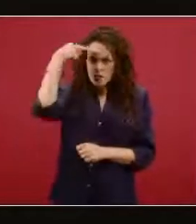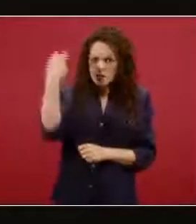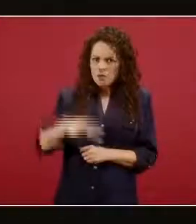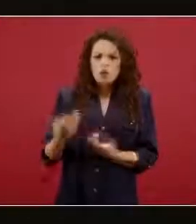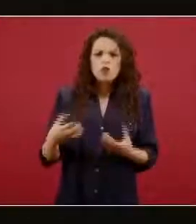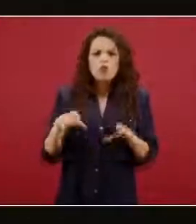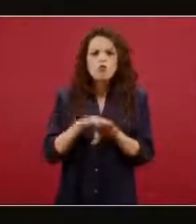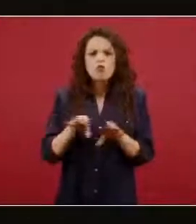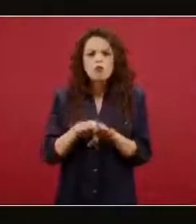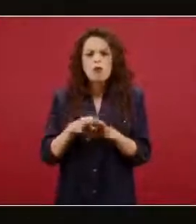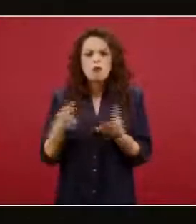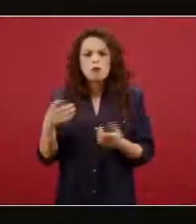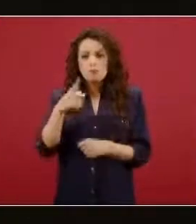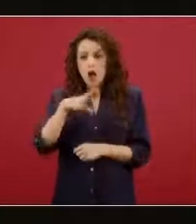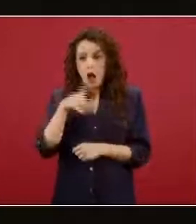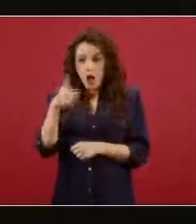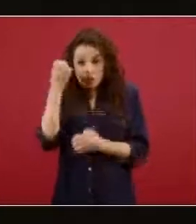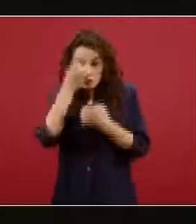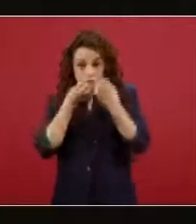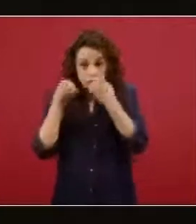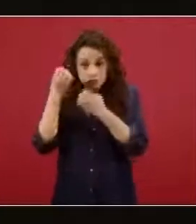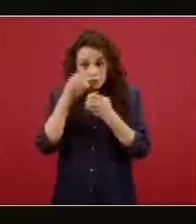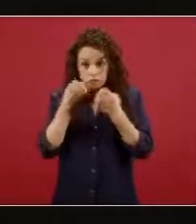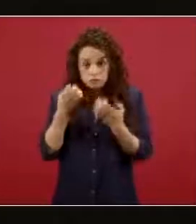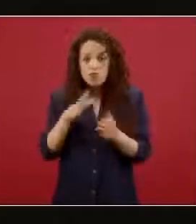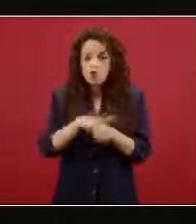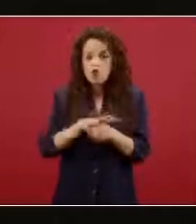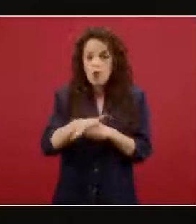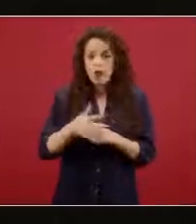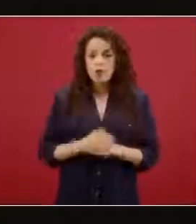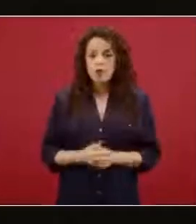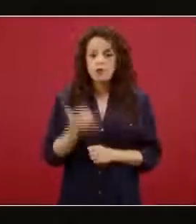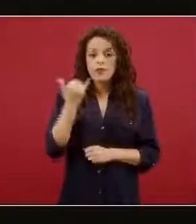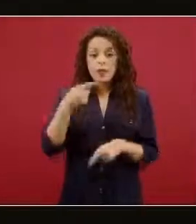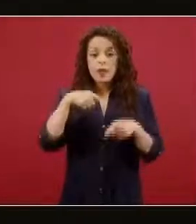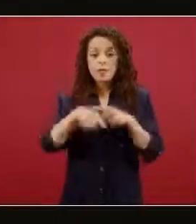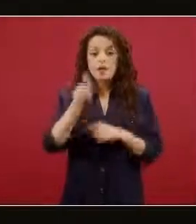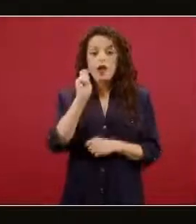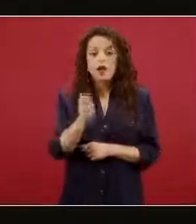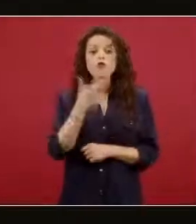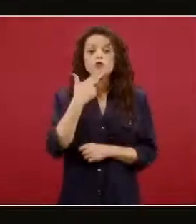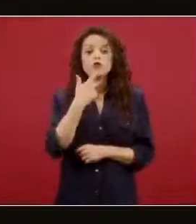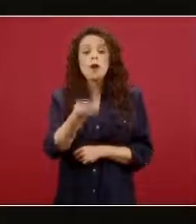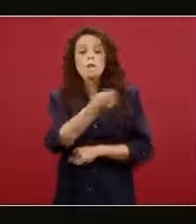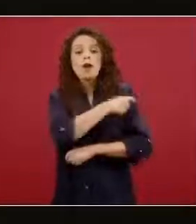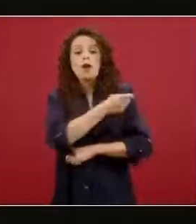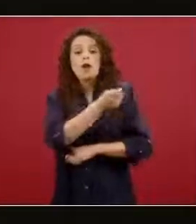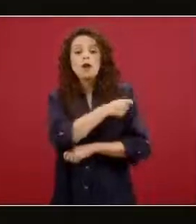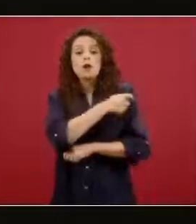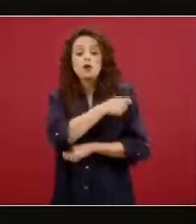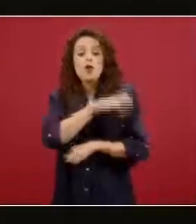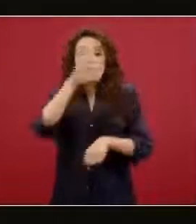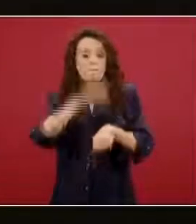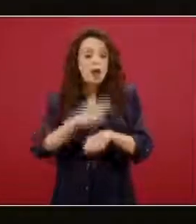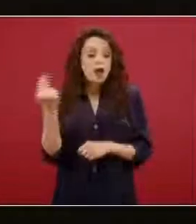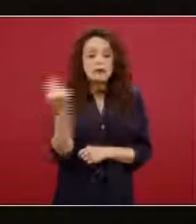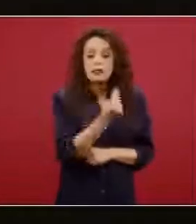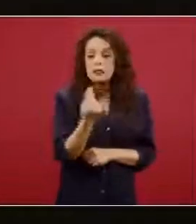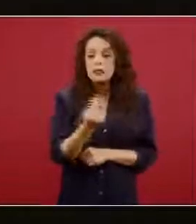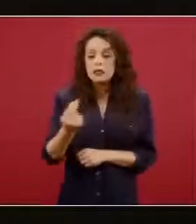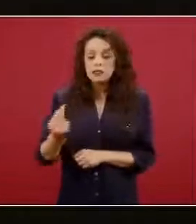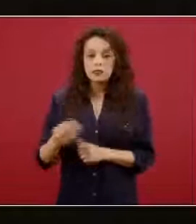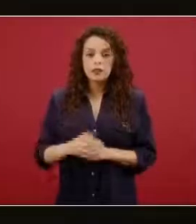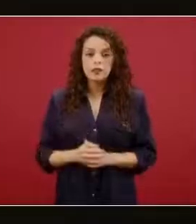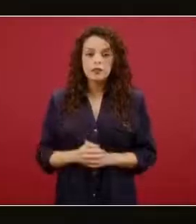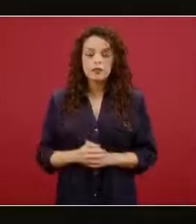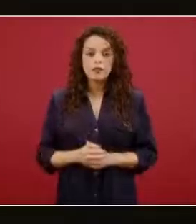¿cómo será el análisis que usted tiene? Y también empezar a vacunar a personas con mayor necesidad para ello. ¿Cómo